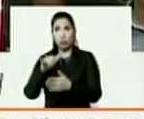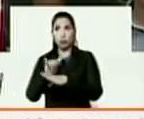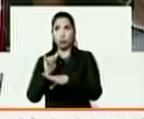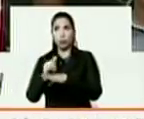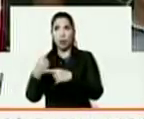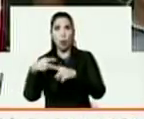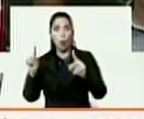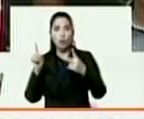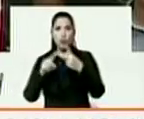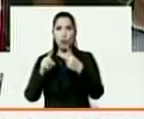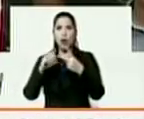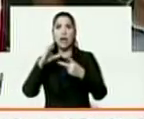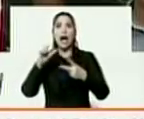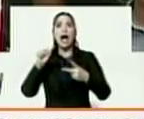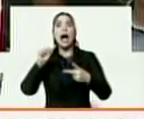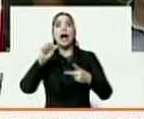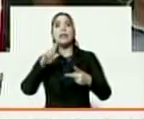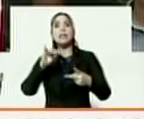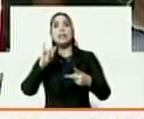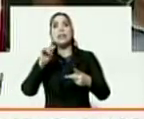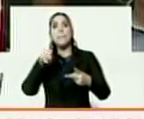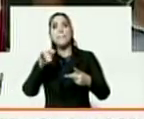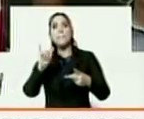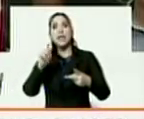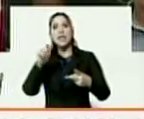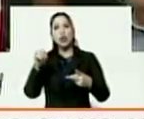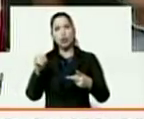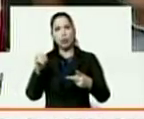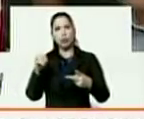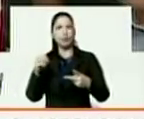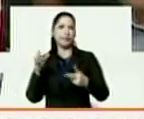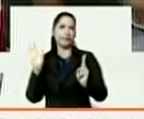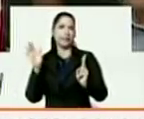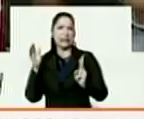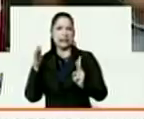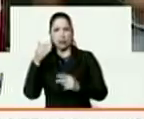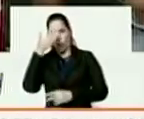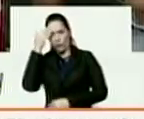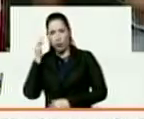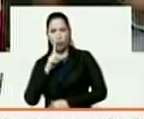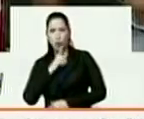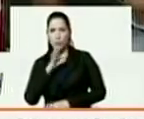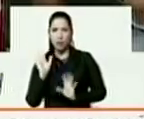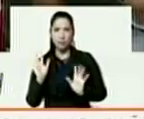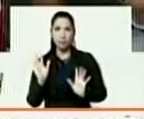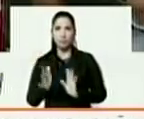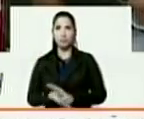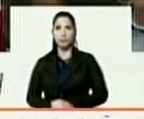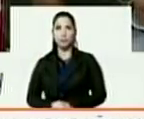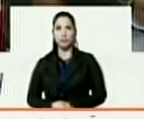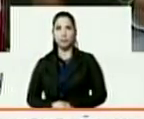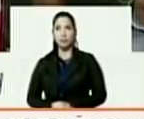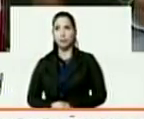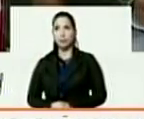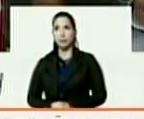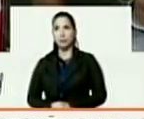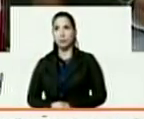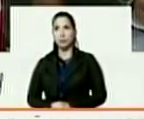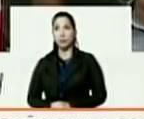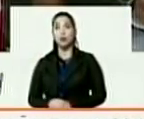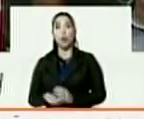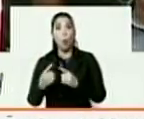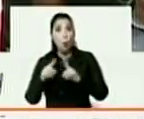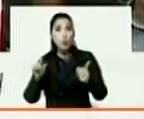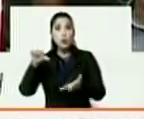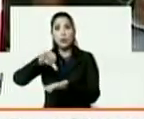otro en como sea no sé en qué tipo estaba trata de otra operaciones